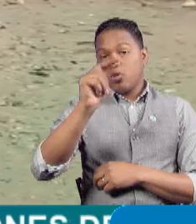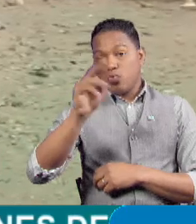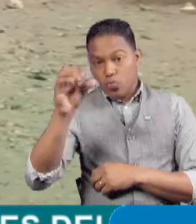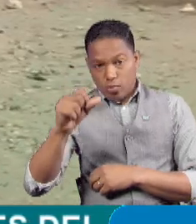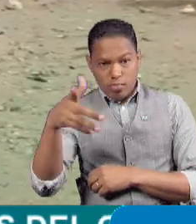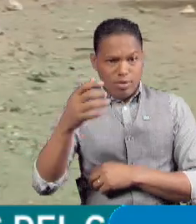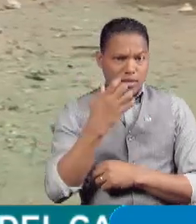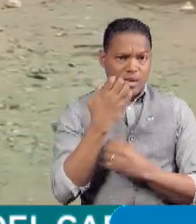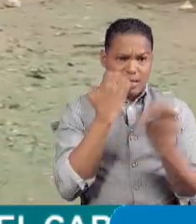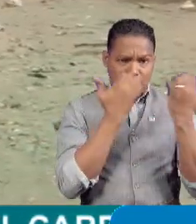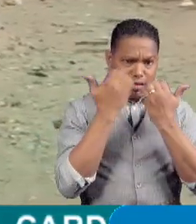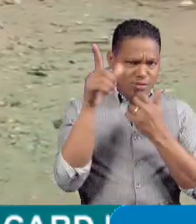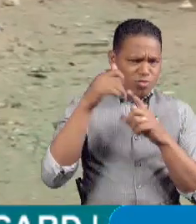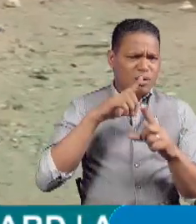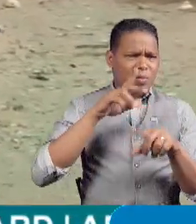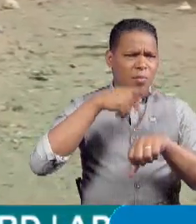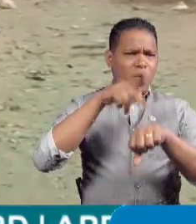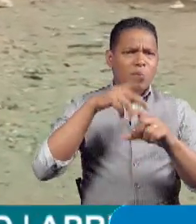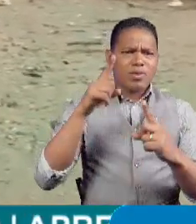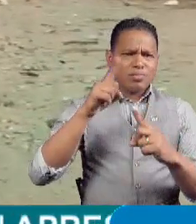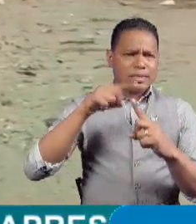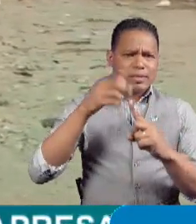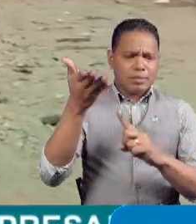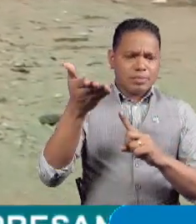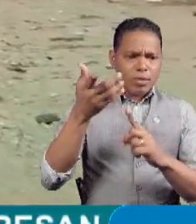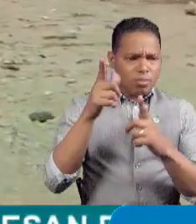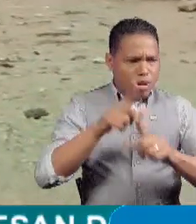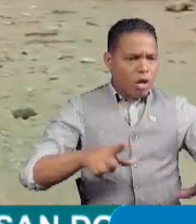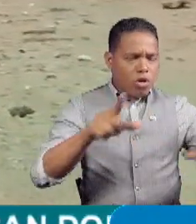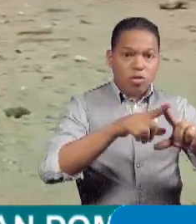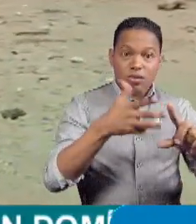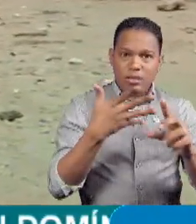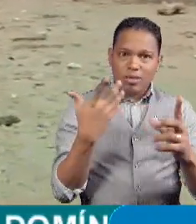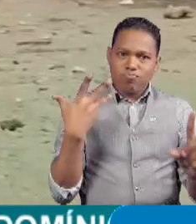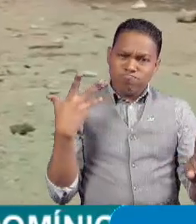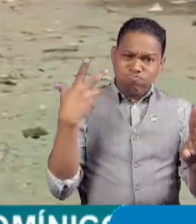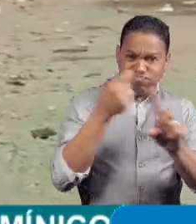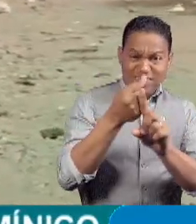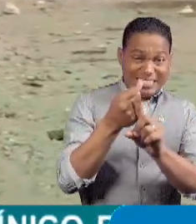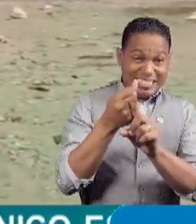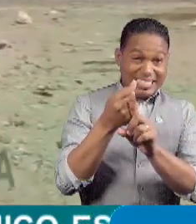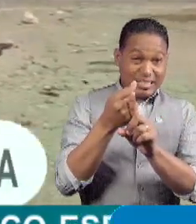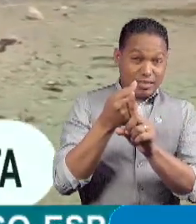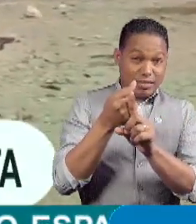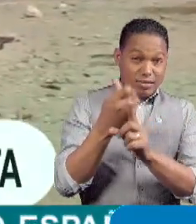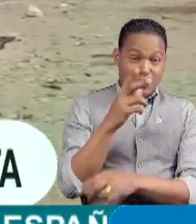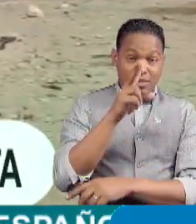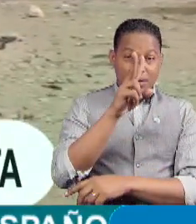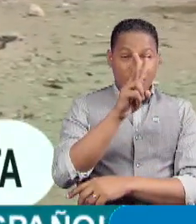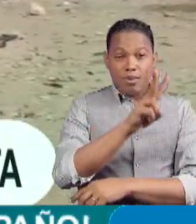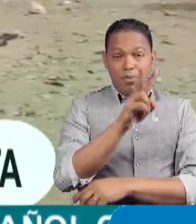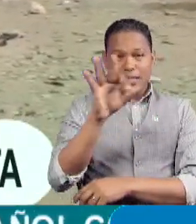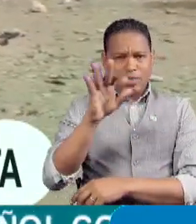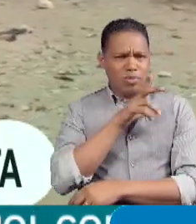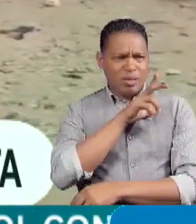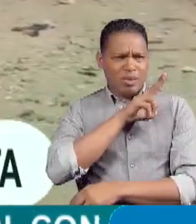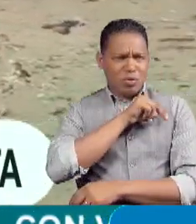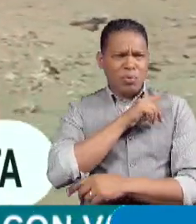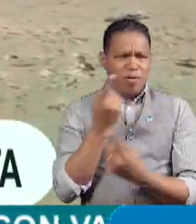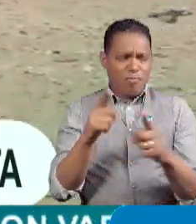Cristóbal, específicamente en el lugar donde ocurrió la fatídica tragedia el pasado 29 de noviembre,